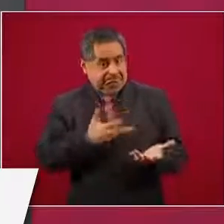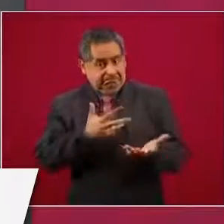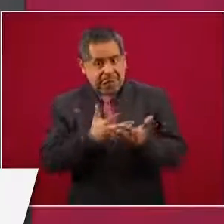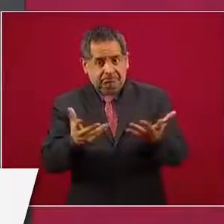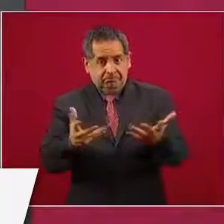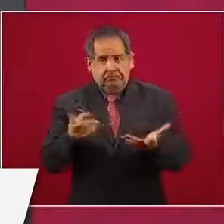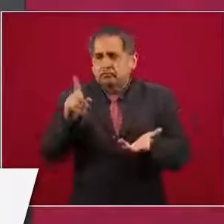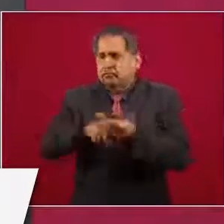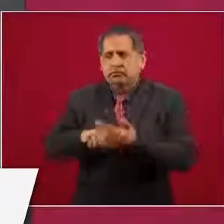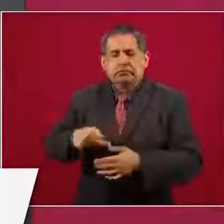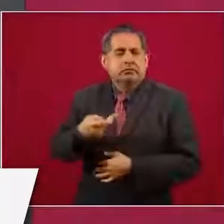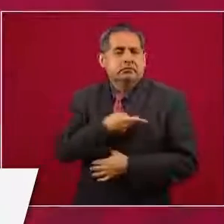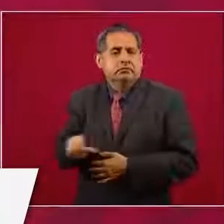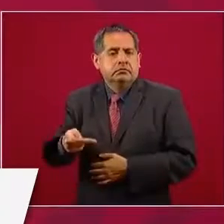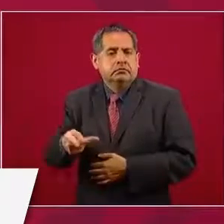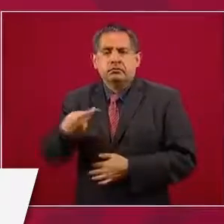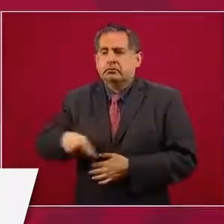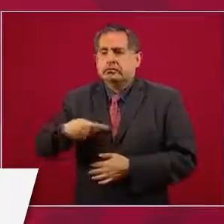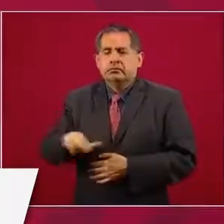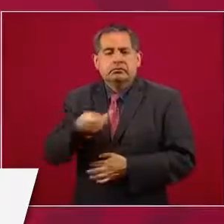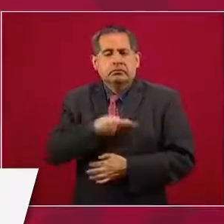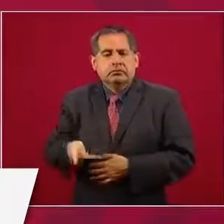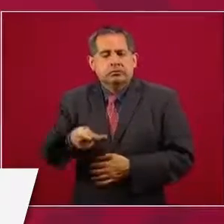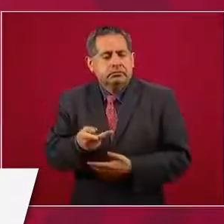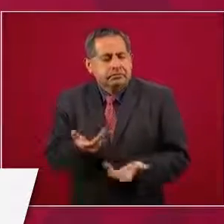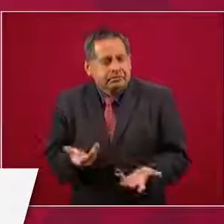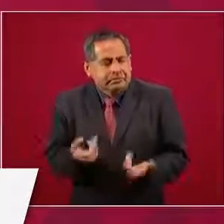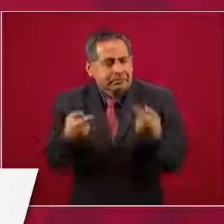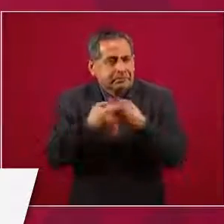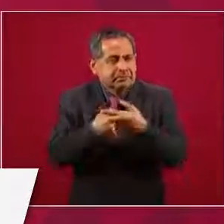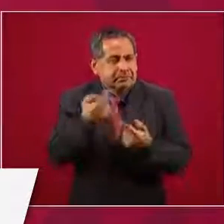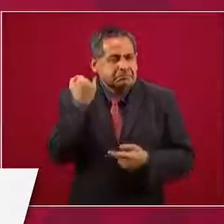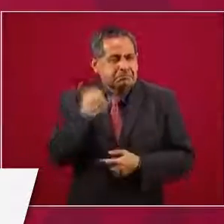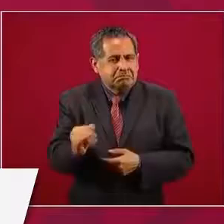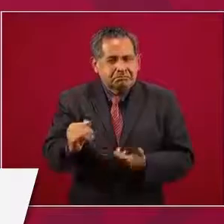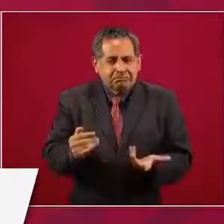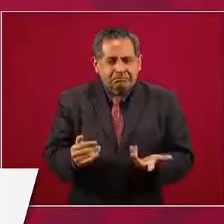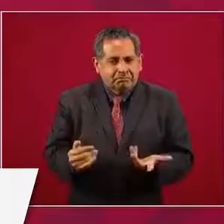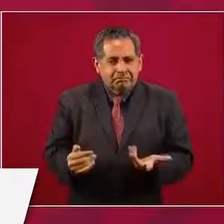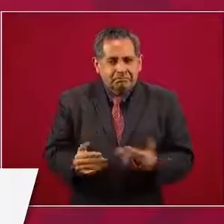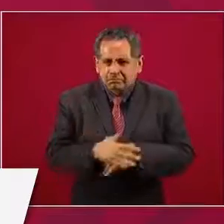rico con pueblo pobre. ¿Y por qué?